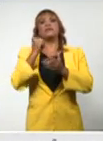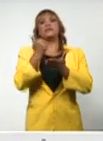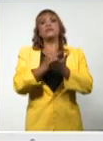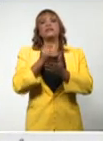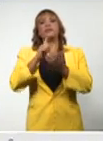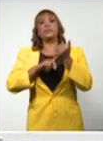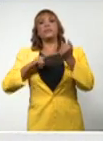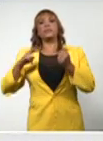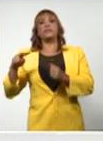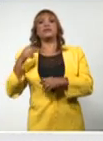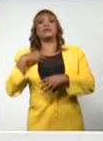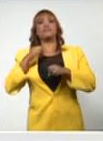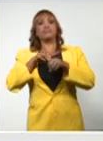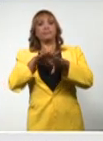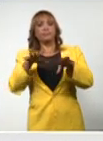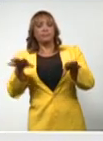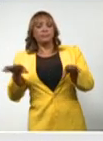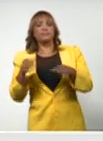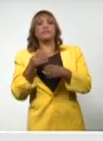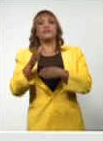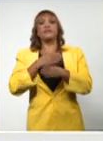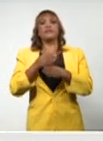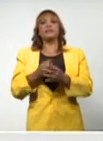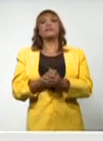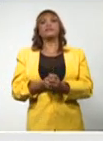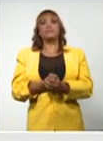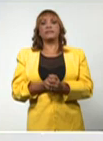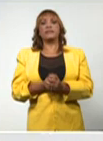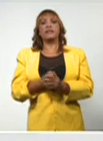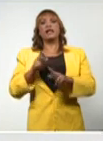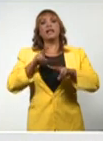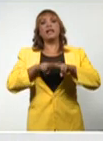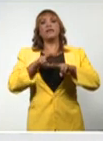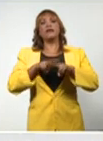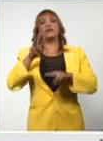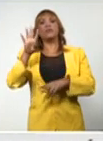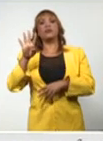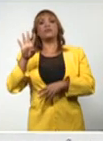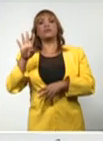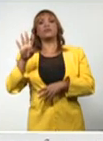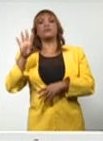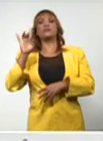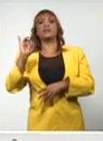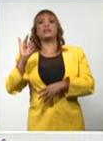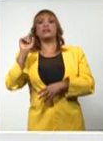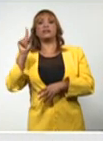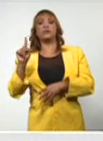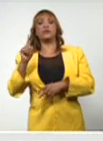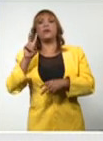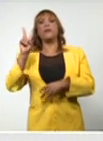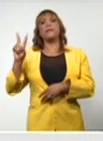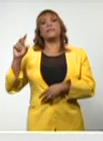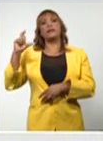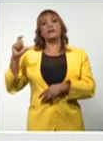de Higiene, Epidemiología y Microbiología de La Habana, 471, de Villa Clara,